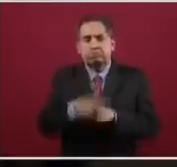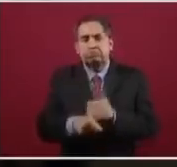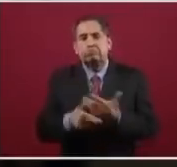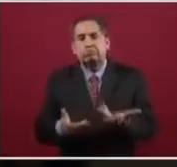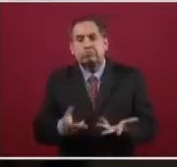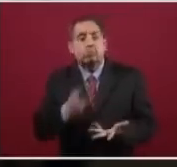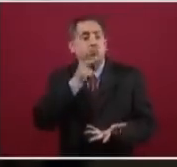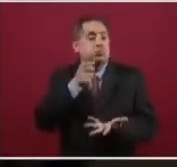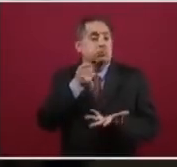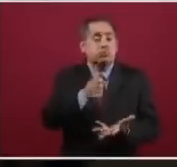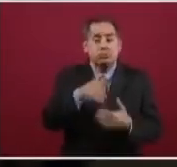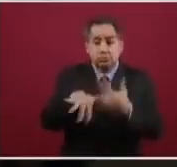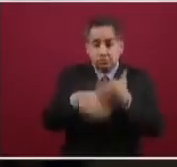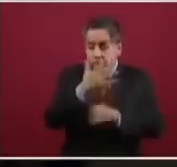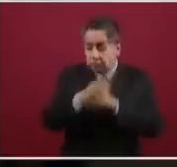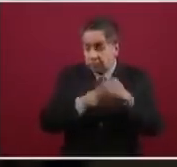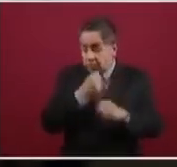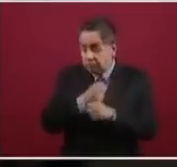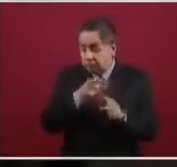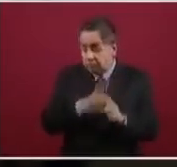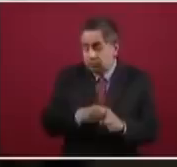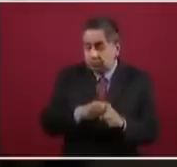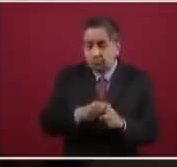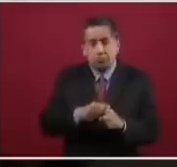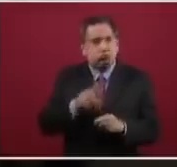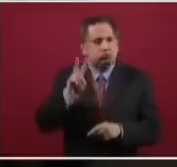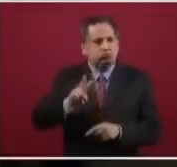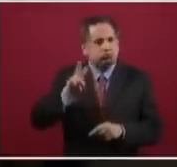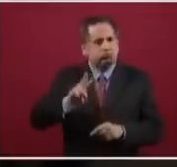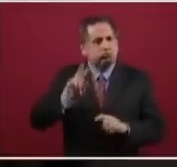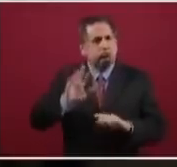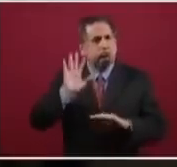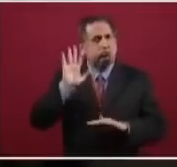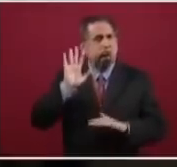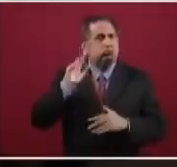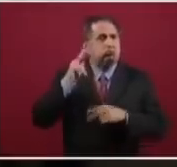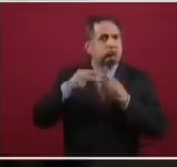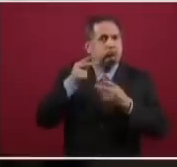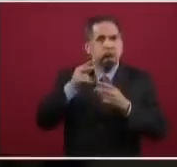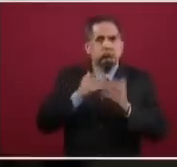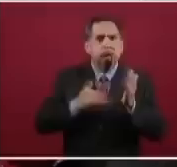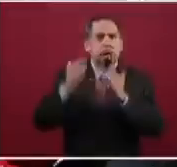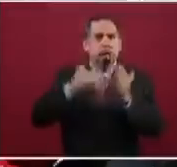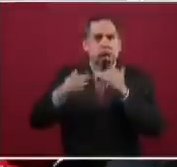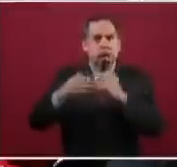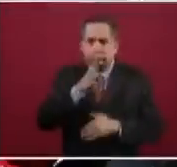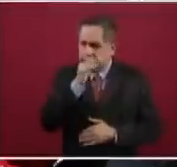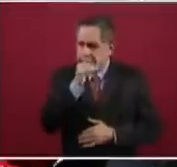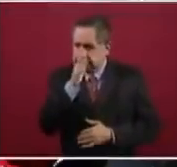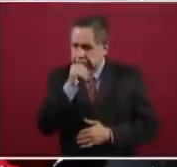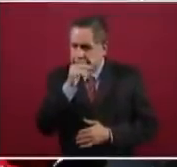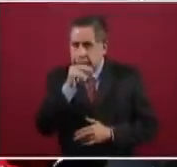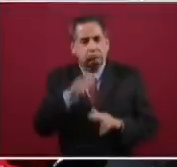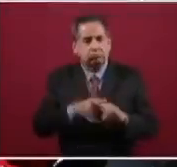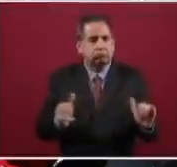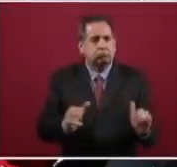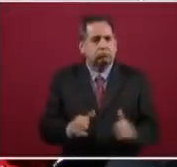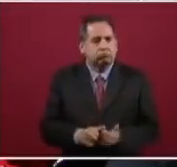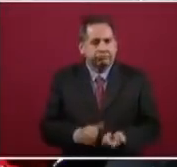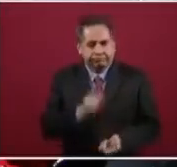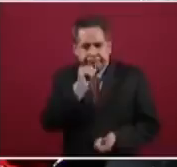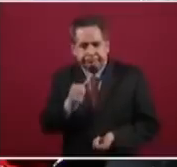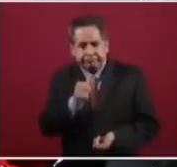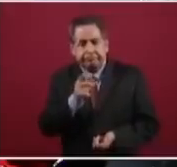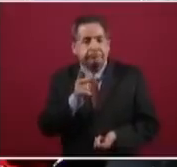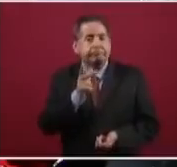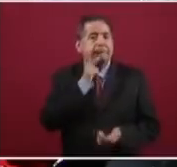me exige más de 15 años pronosticando aumentar su producción sin lograr en ningún año completo es de